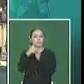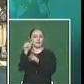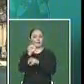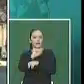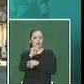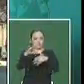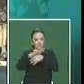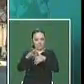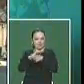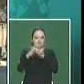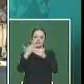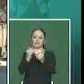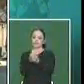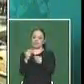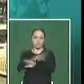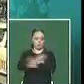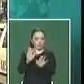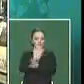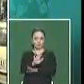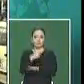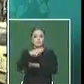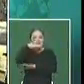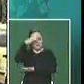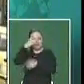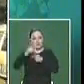contando los de Medellín y los de los municipios.